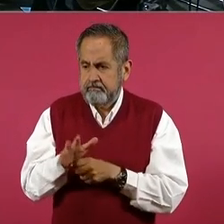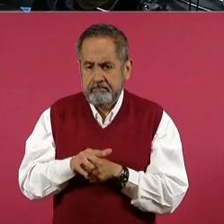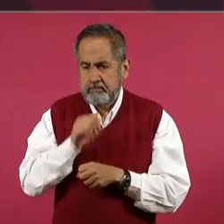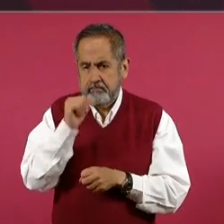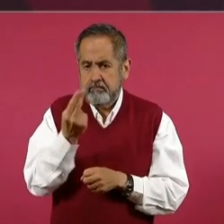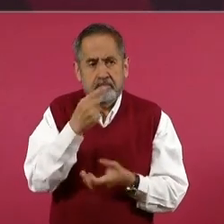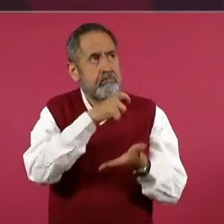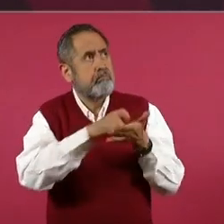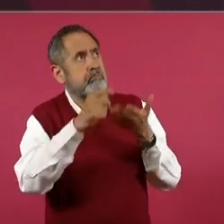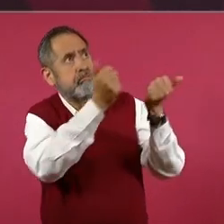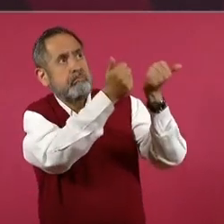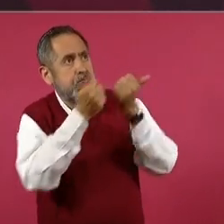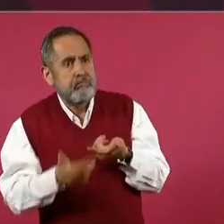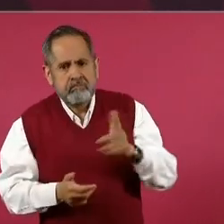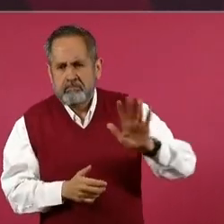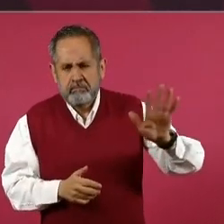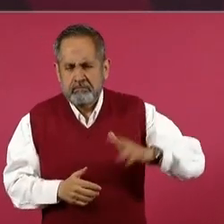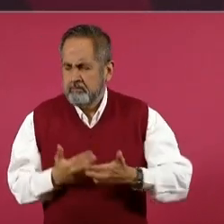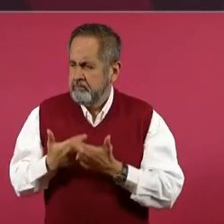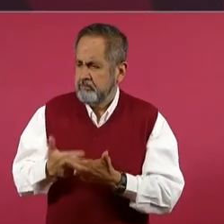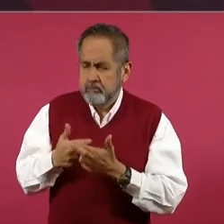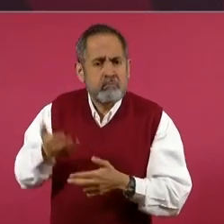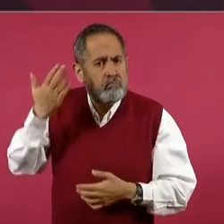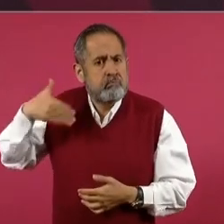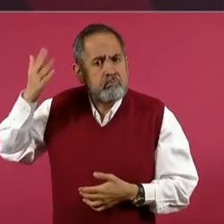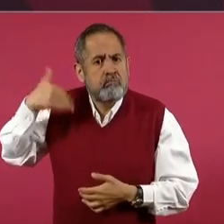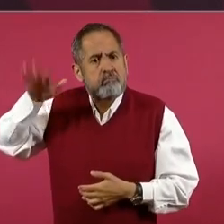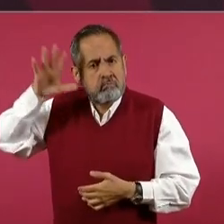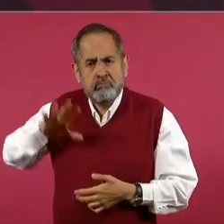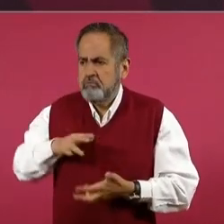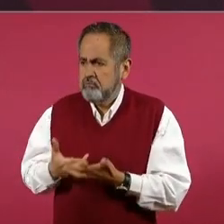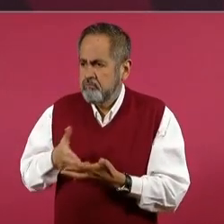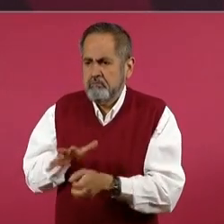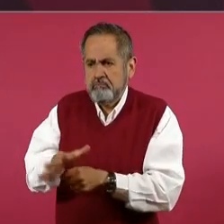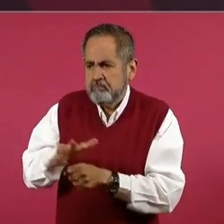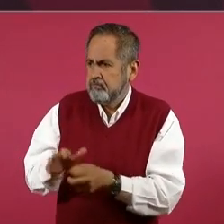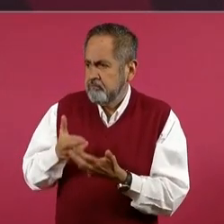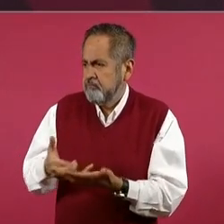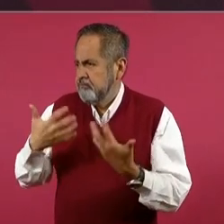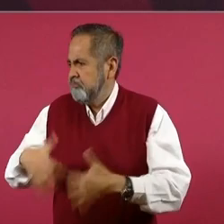autosuficientes, como lo fuimos en fertilizantes,